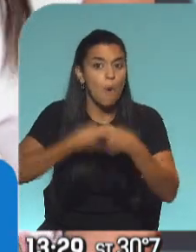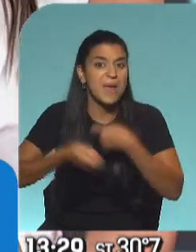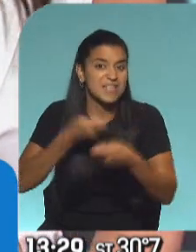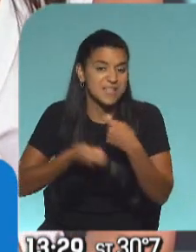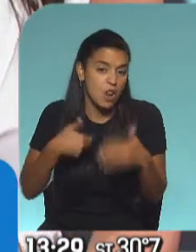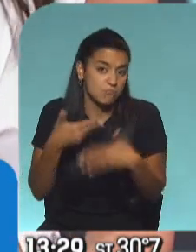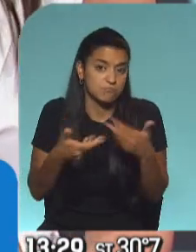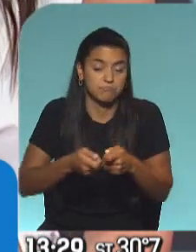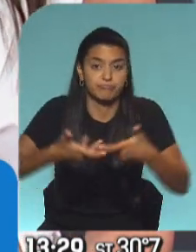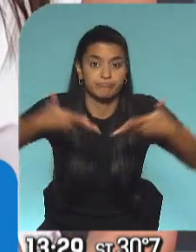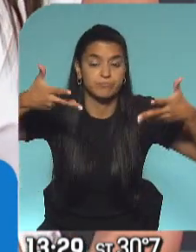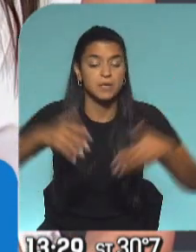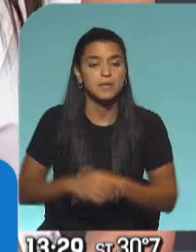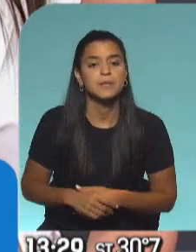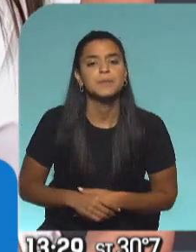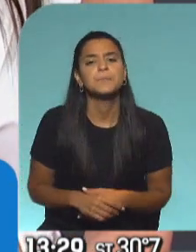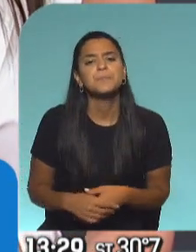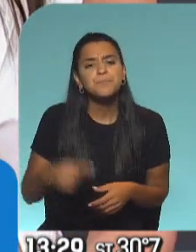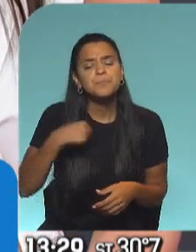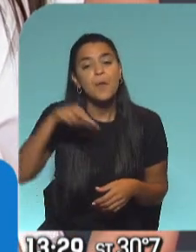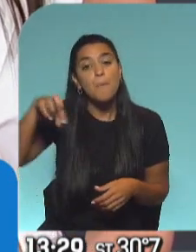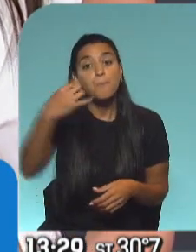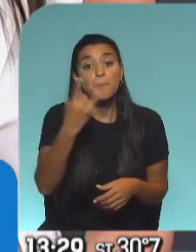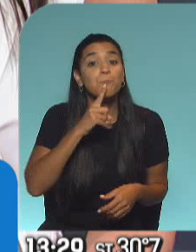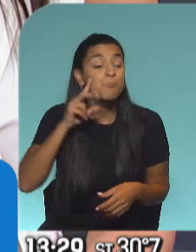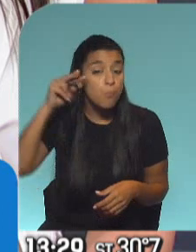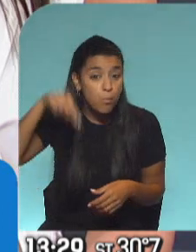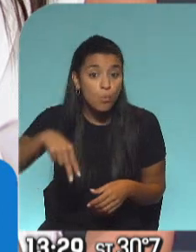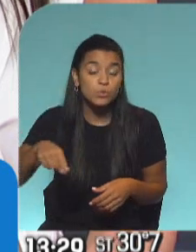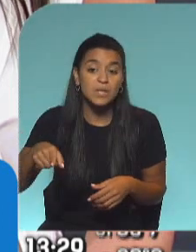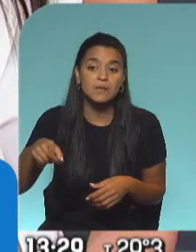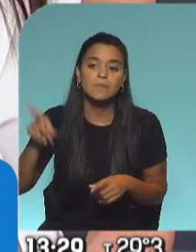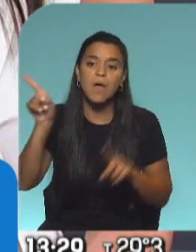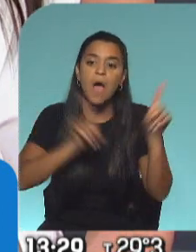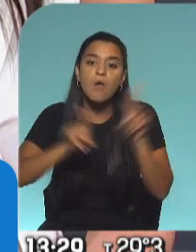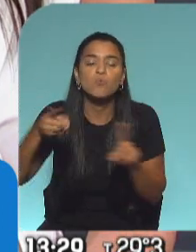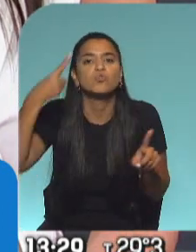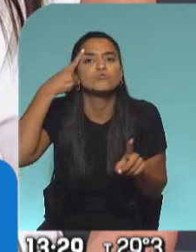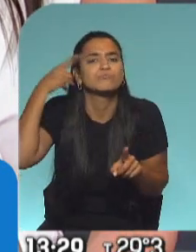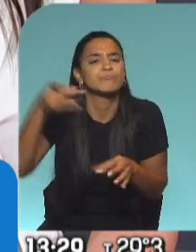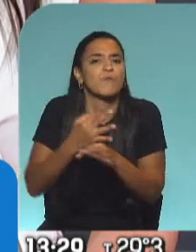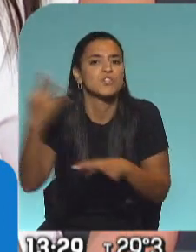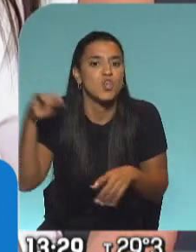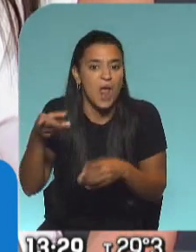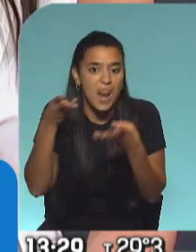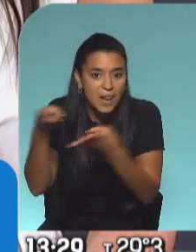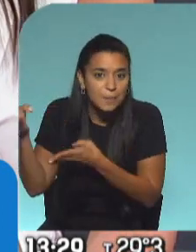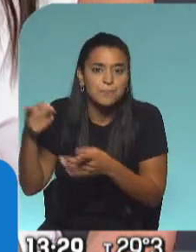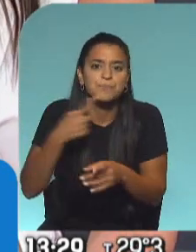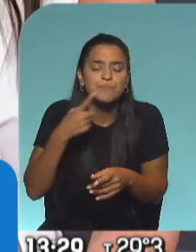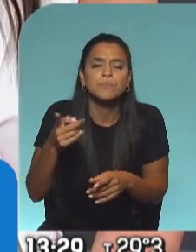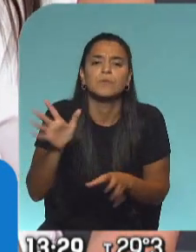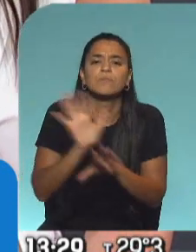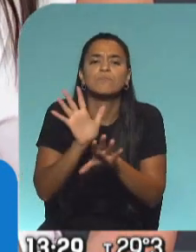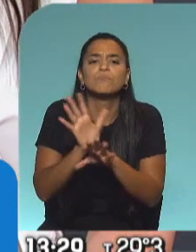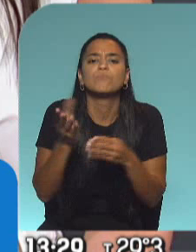creciendo. Sí, en la cabeza de Putin y en algunos de los ideólogos que lo rodeaban está esta idea del euroasianismo,